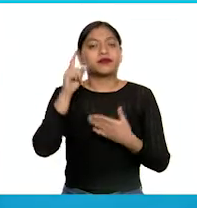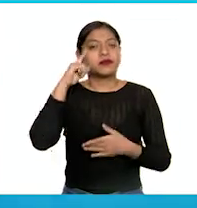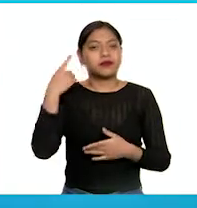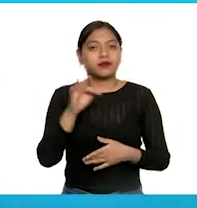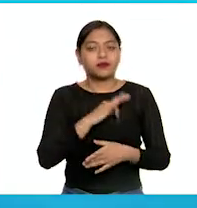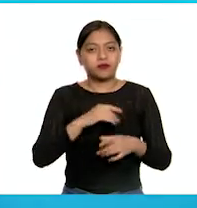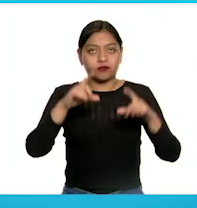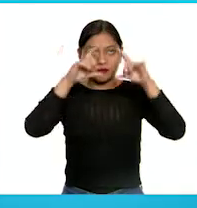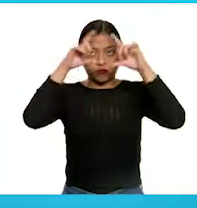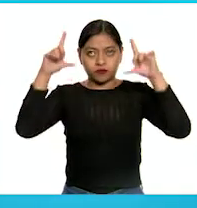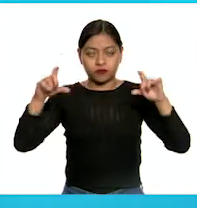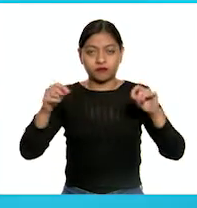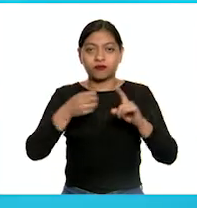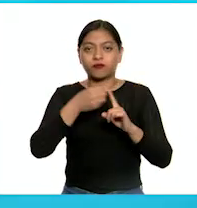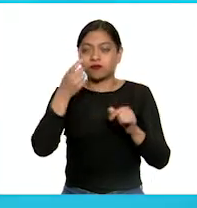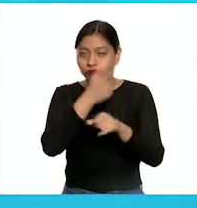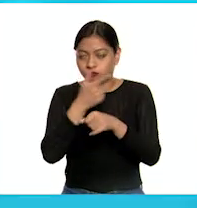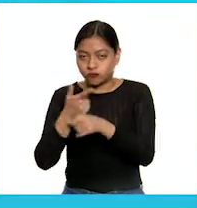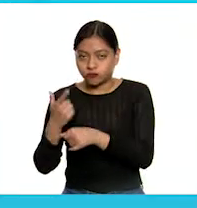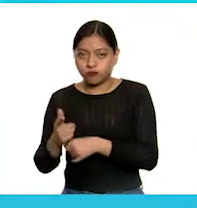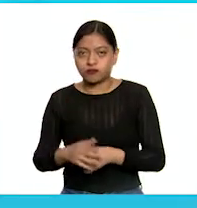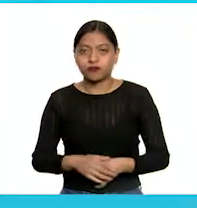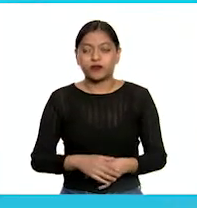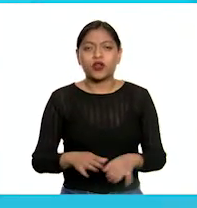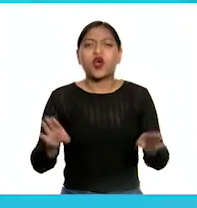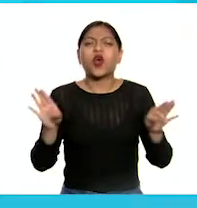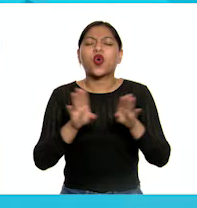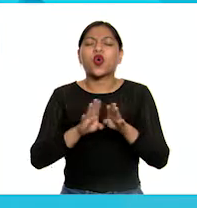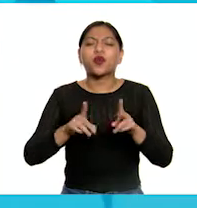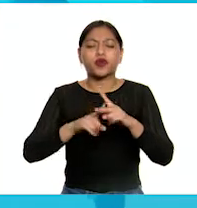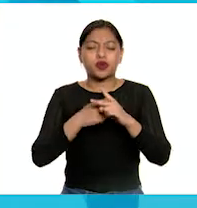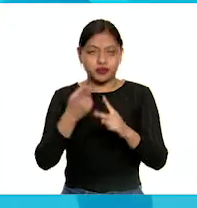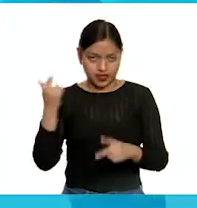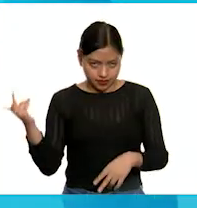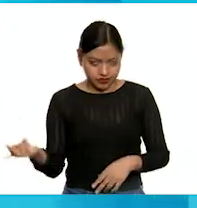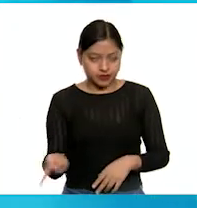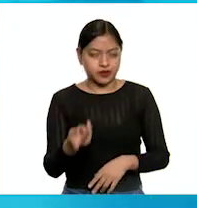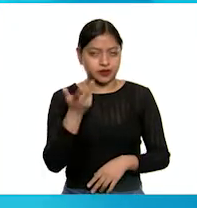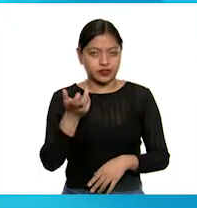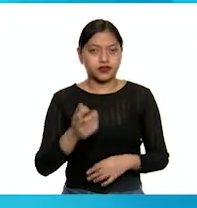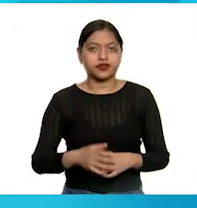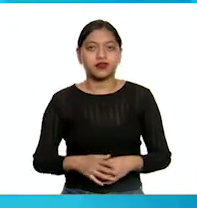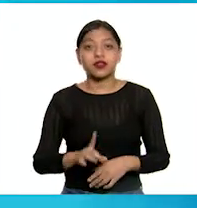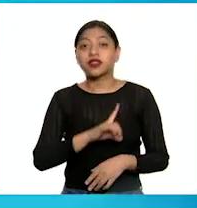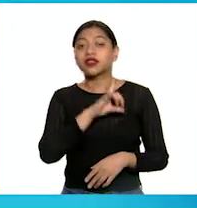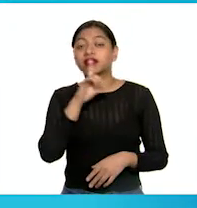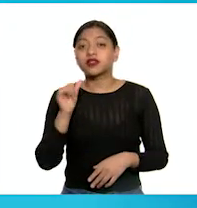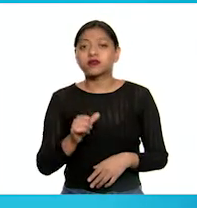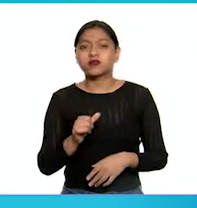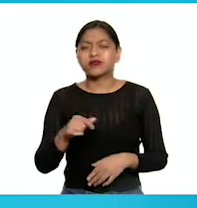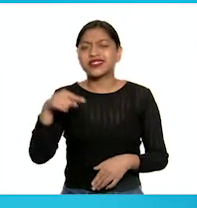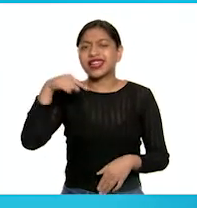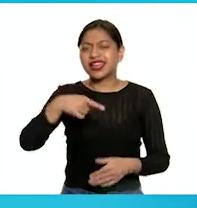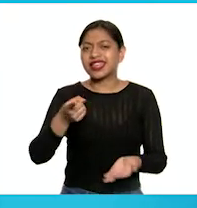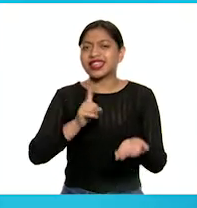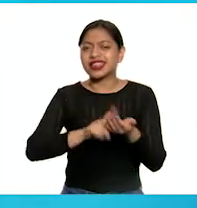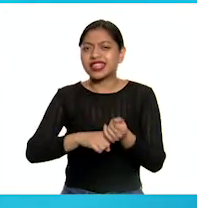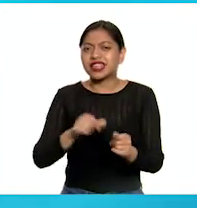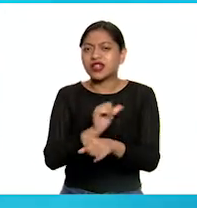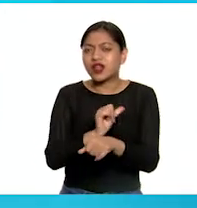de la estructura? A ver, la primera es ¿cómo inicia? Ajá. Después, problemas del personaje